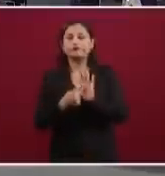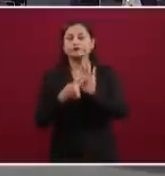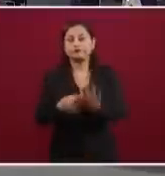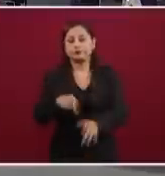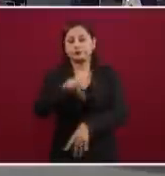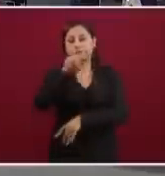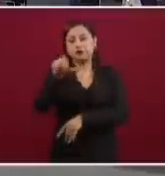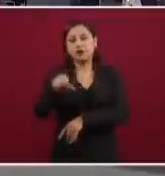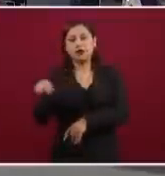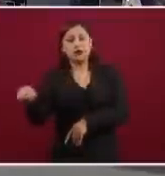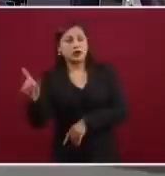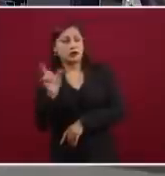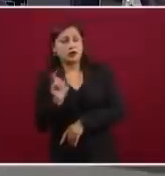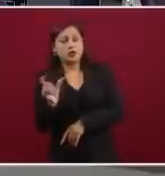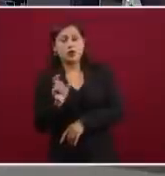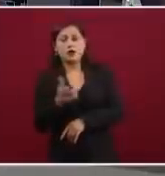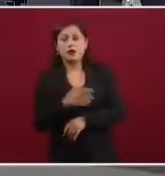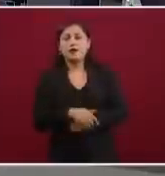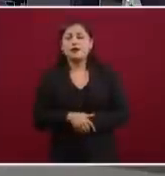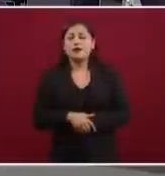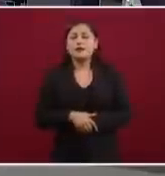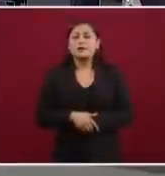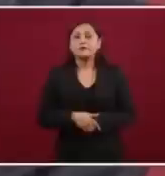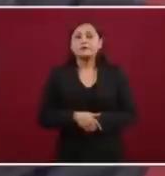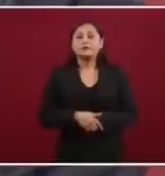Lo más pronto posible.